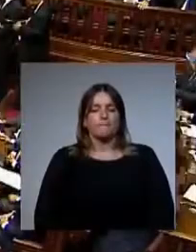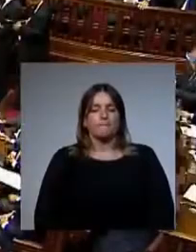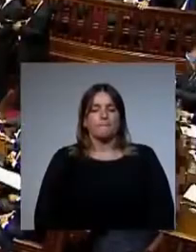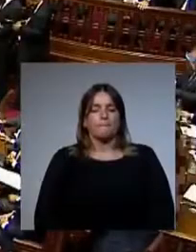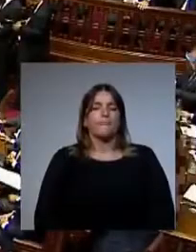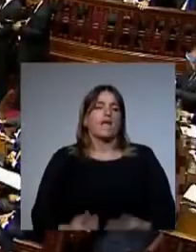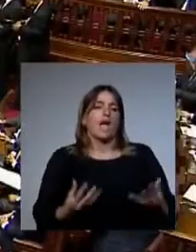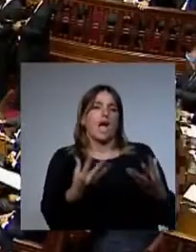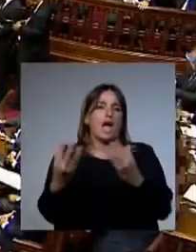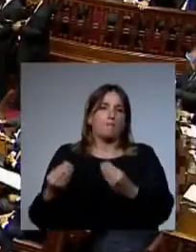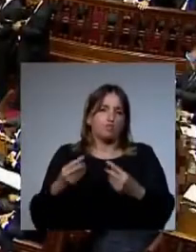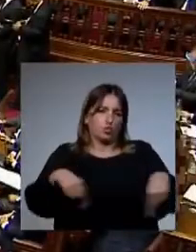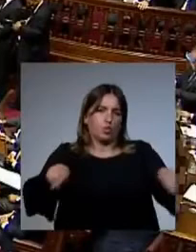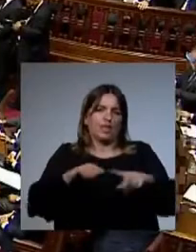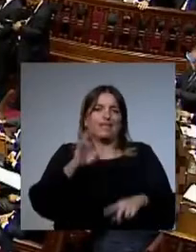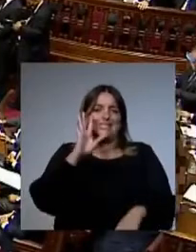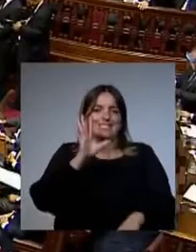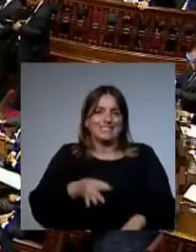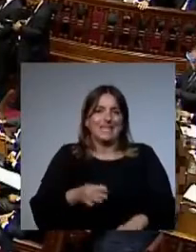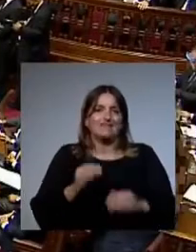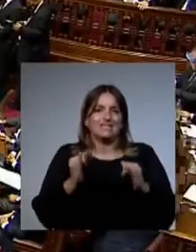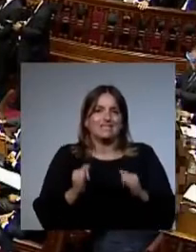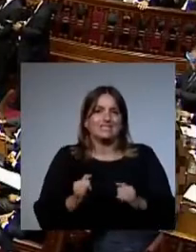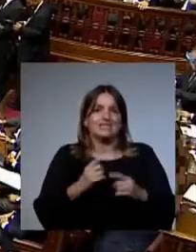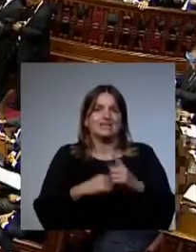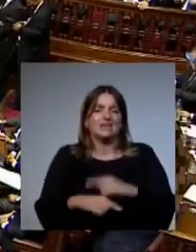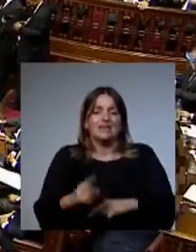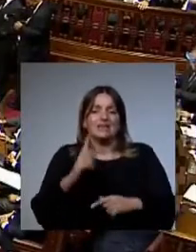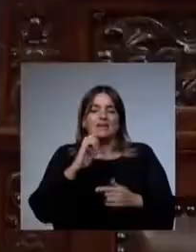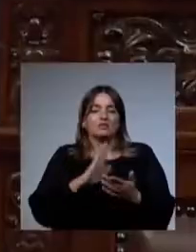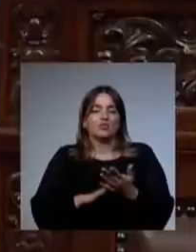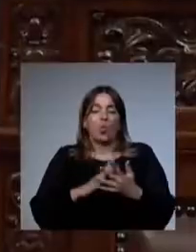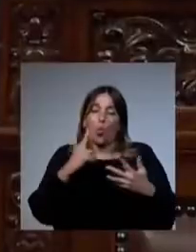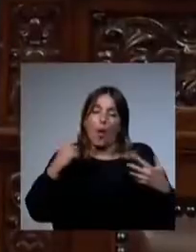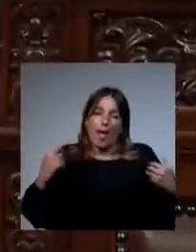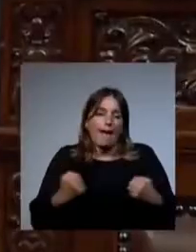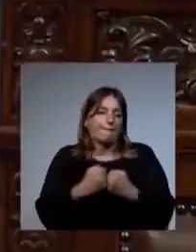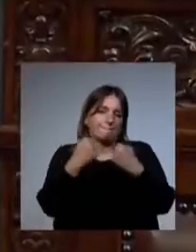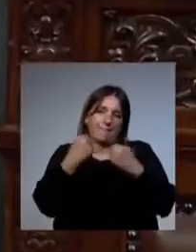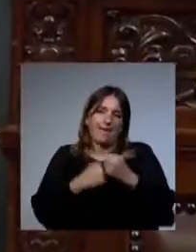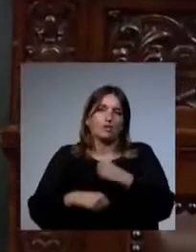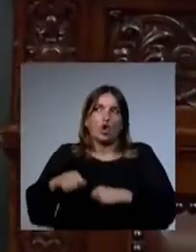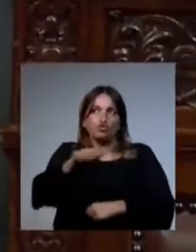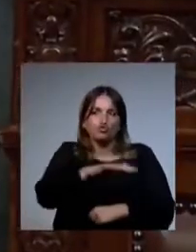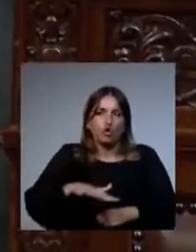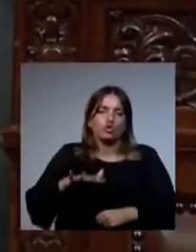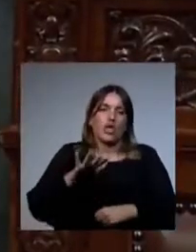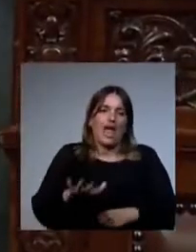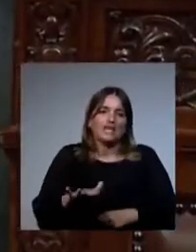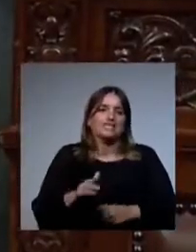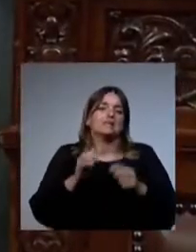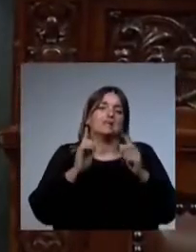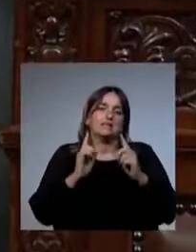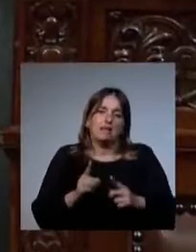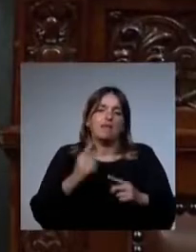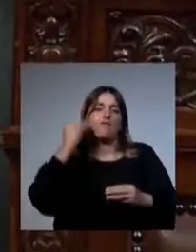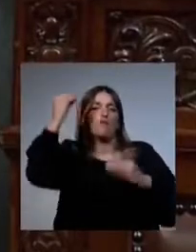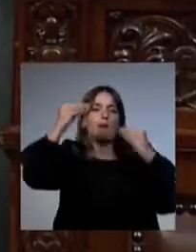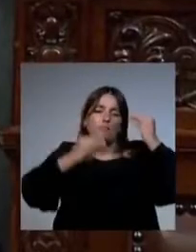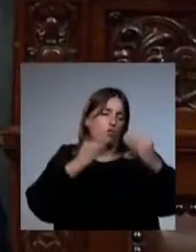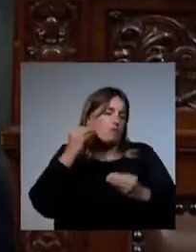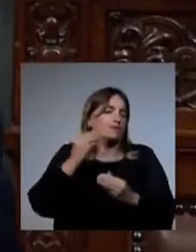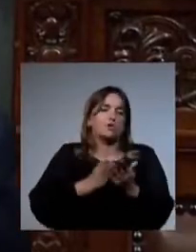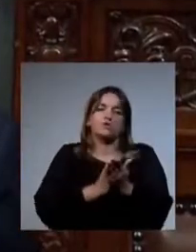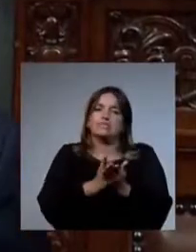A muchos de ustedes les consta que la mitigación de los impactos sociales también fue un desvelo